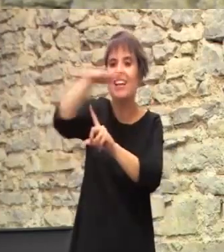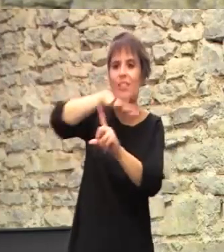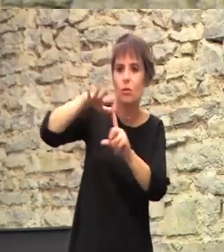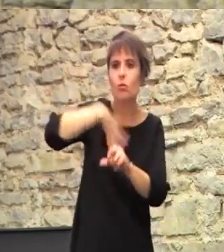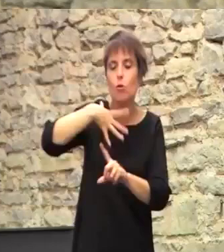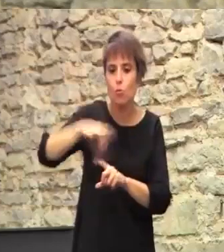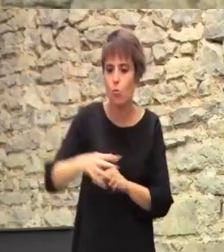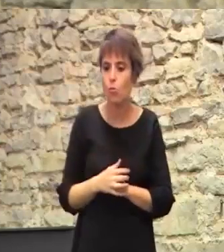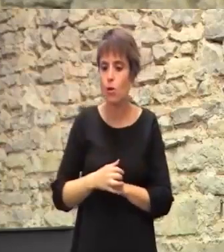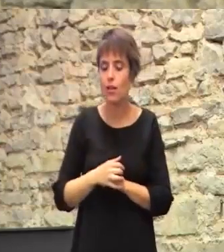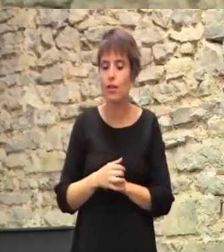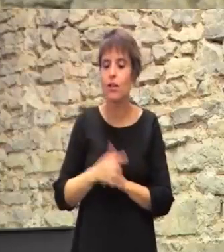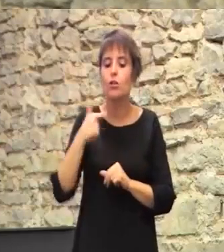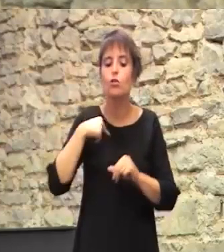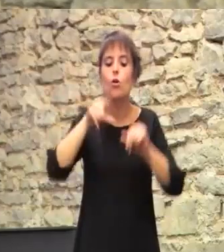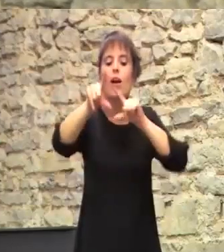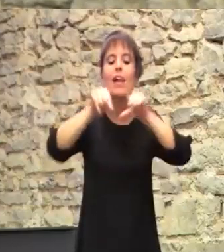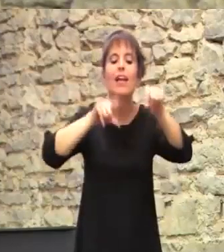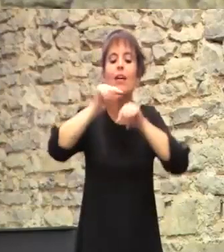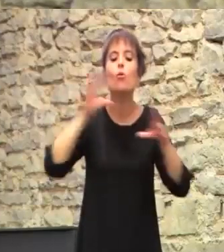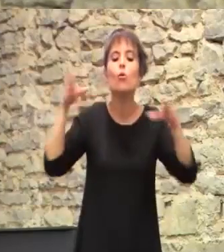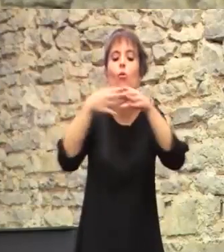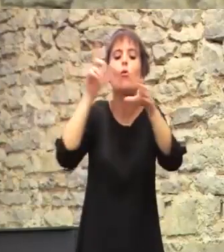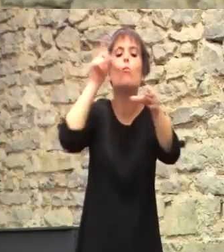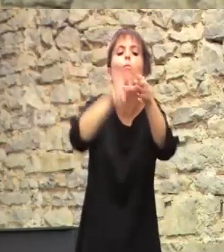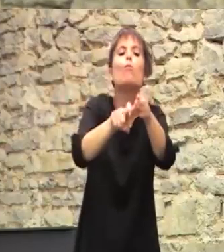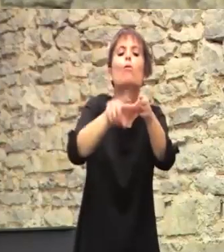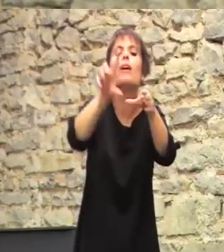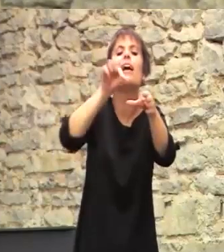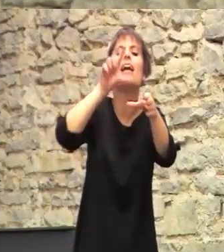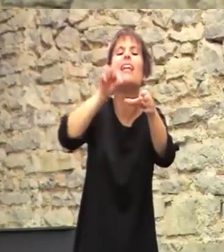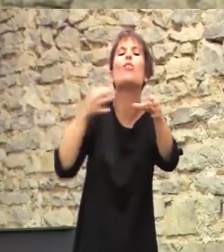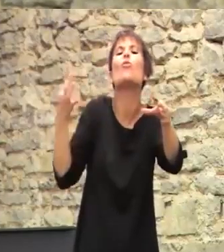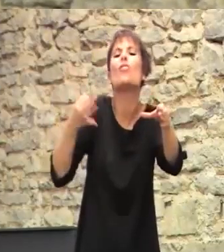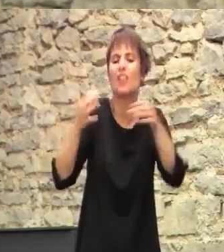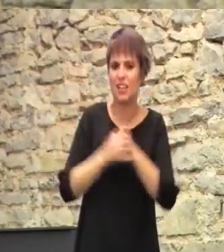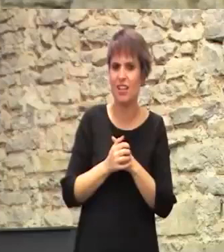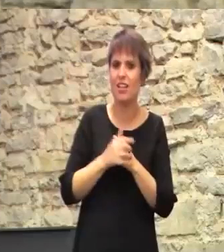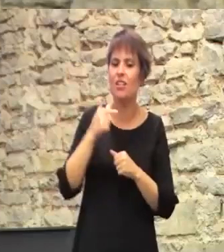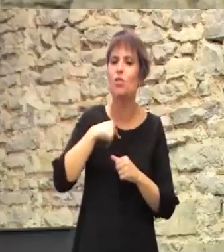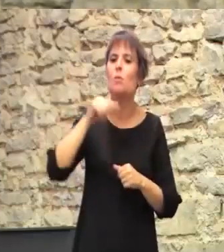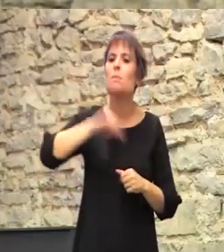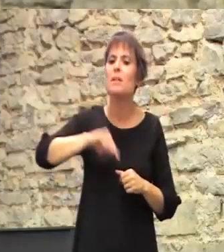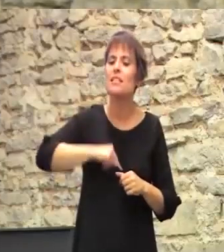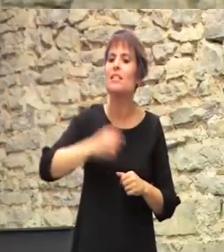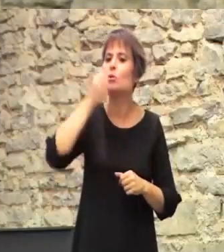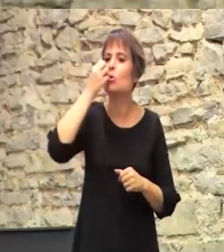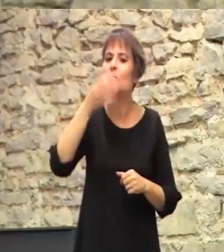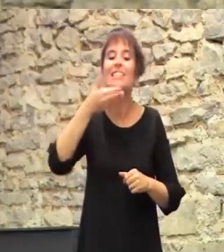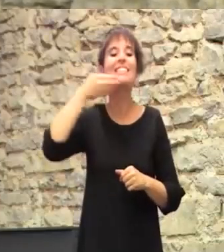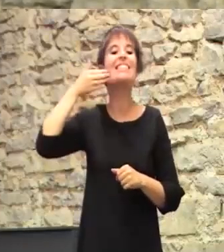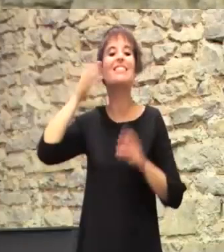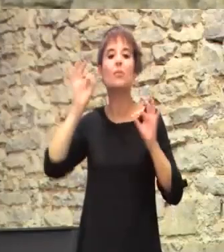en base a que elijo mis grupos de pertenencia en base a que me siento querida y respetada